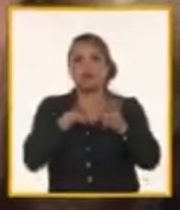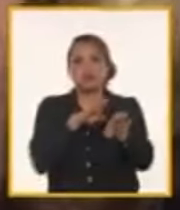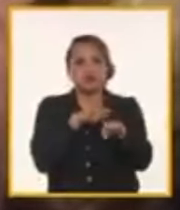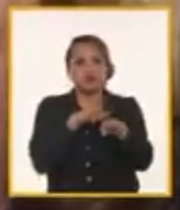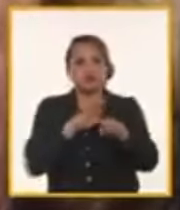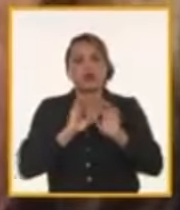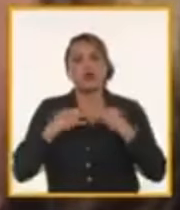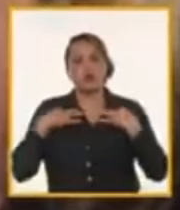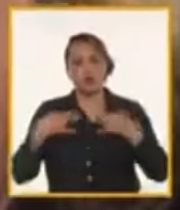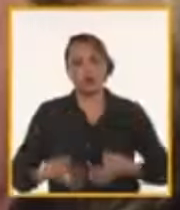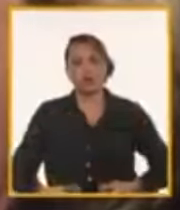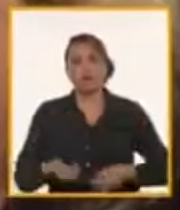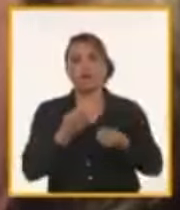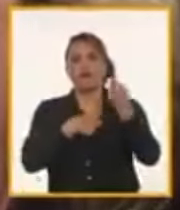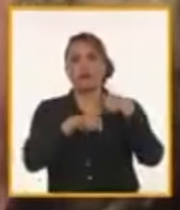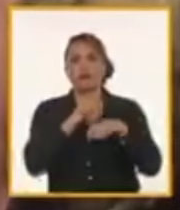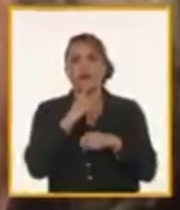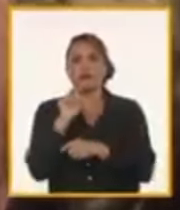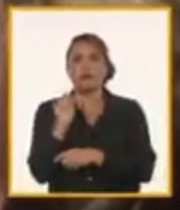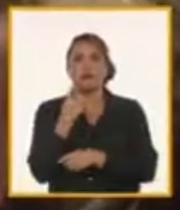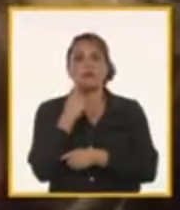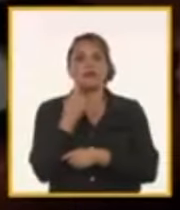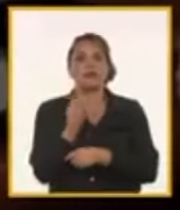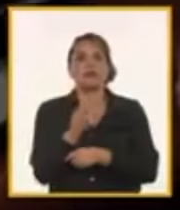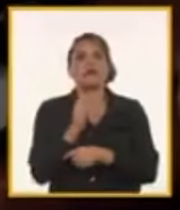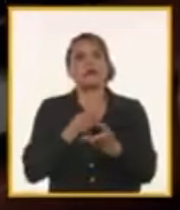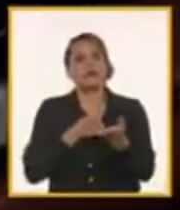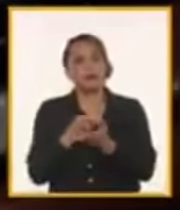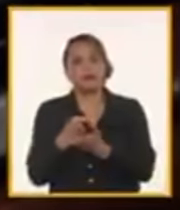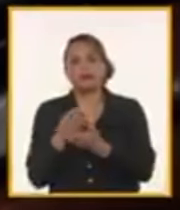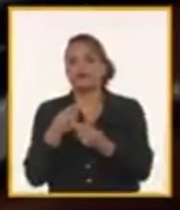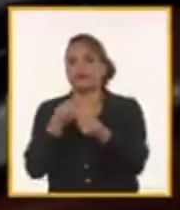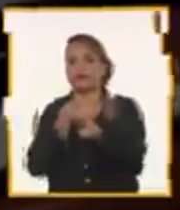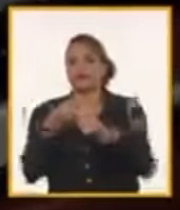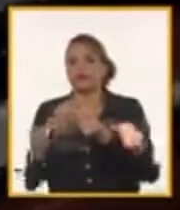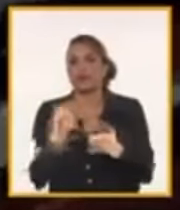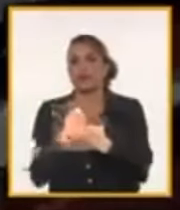vendiendo para lo que ya no era la primera prioridad Es decir para la continuidad